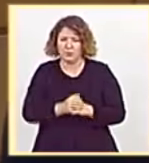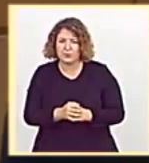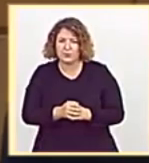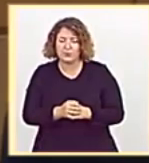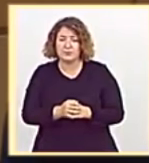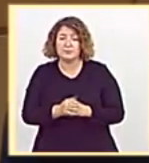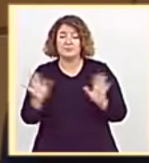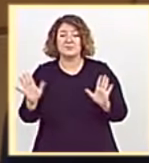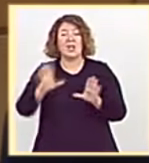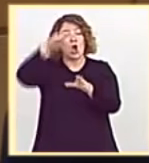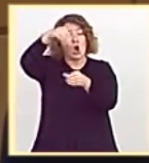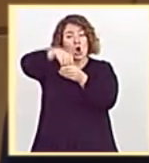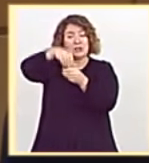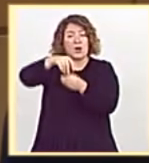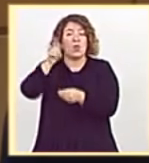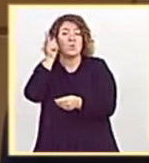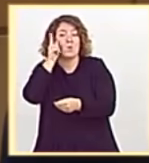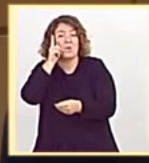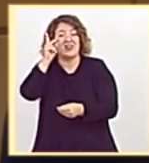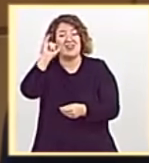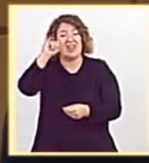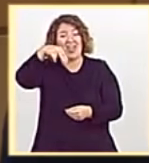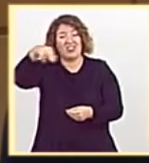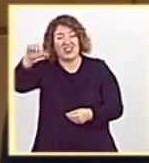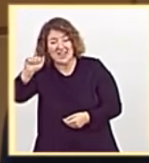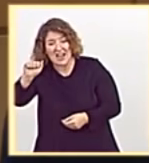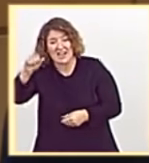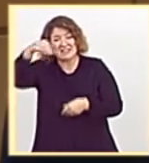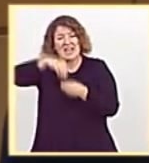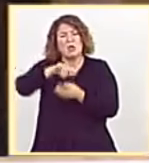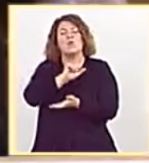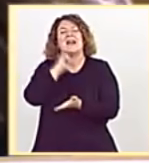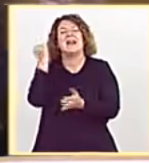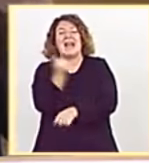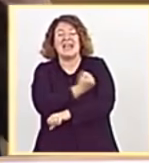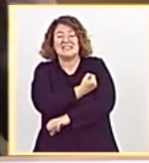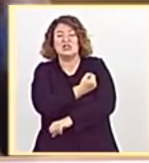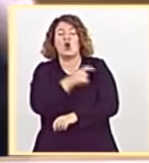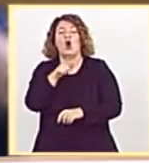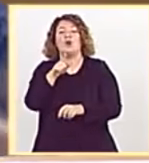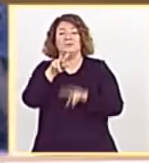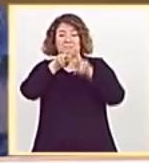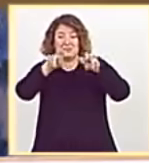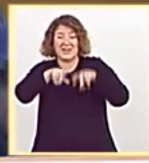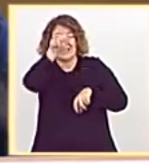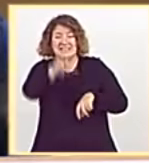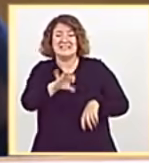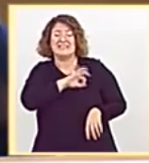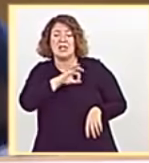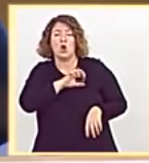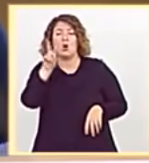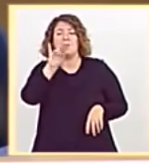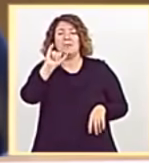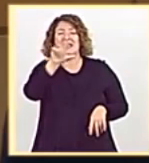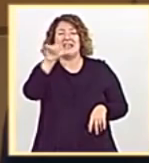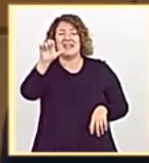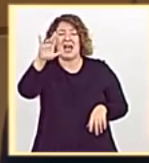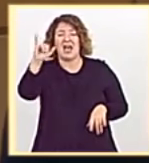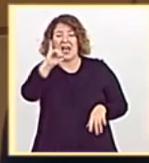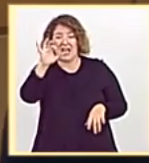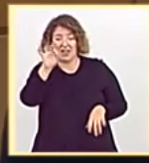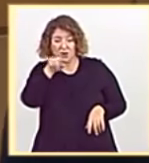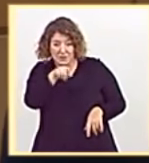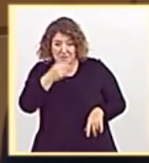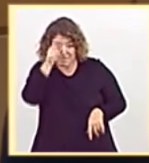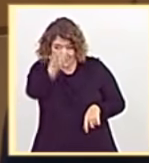El contenido del móvil de Dina Busselham aparece en un registro policial al señor Villarejo, que está investigado y que es